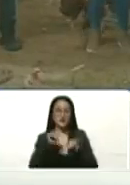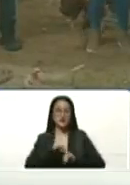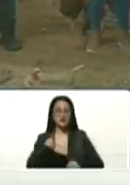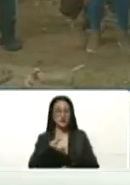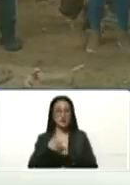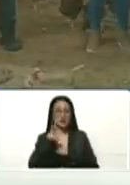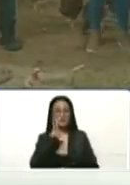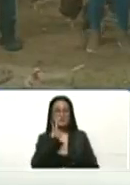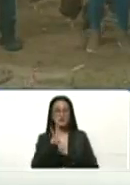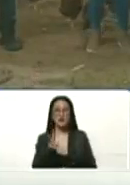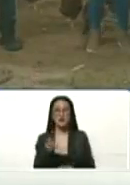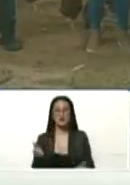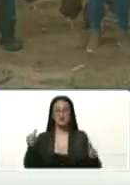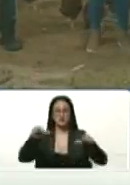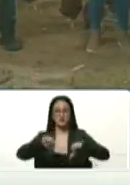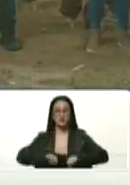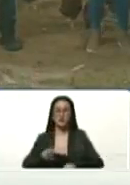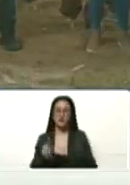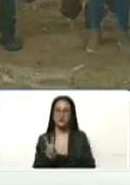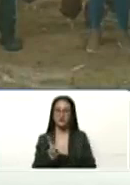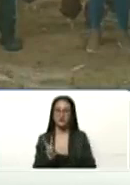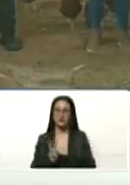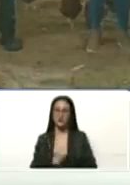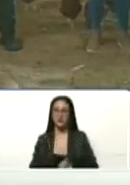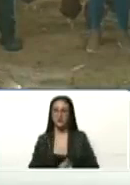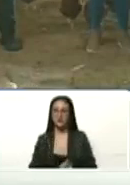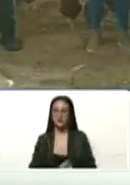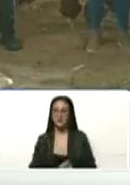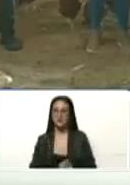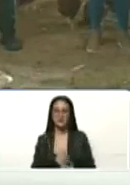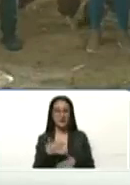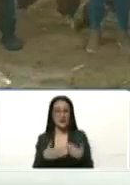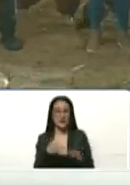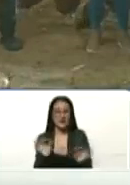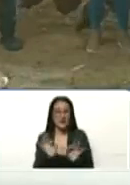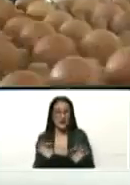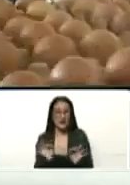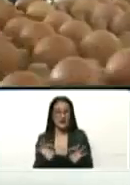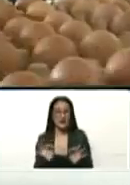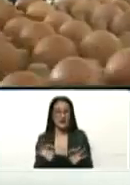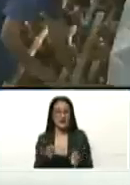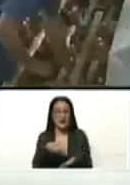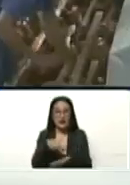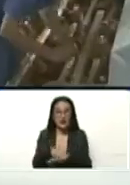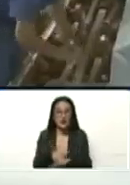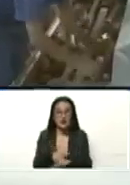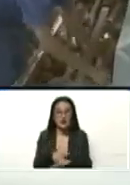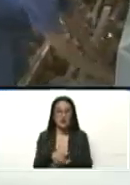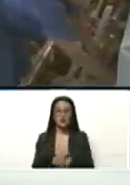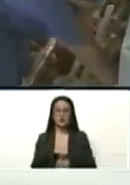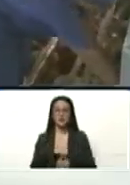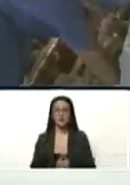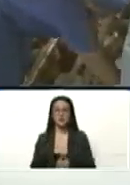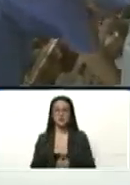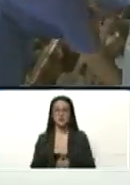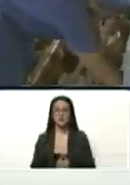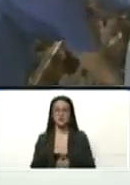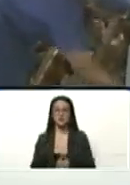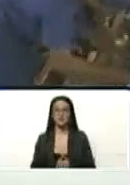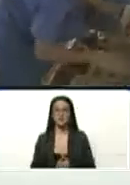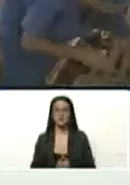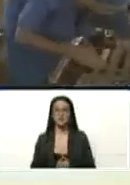ver quebrada a Venezuela. Que no se produjera nada. Arrodillado el país, rendido el